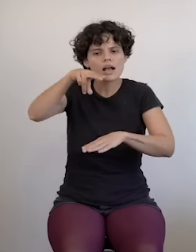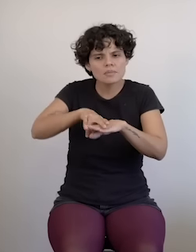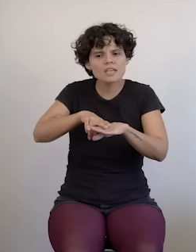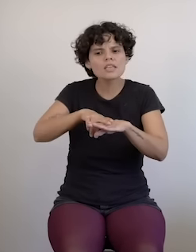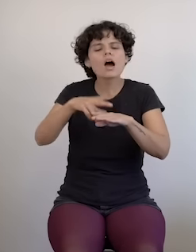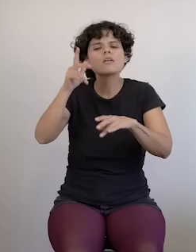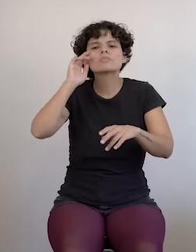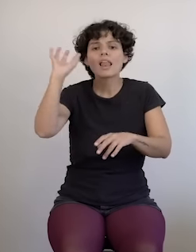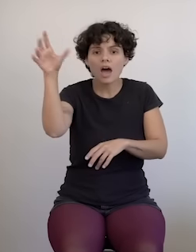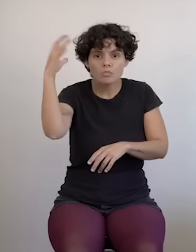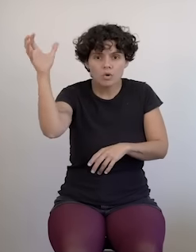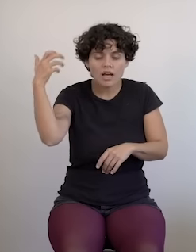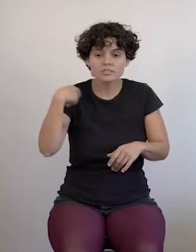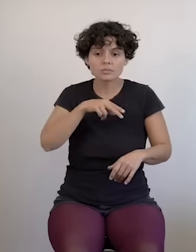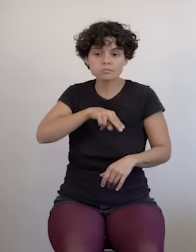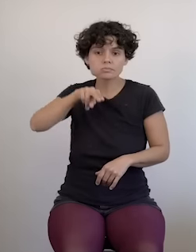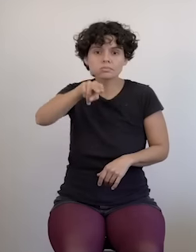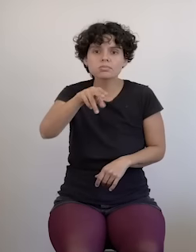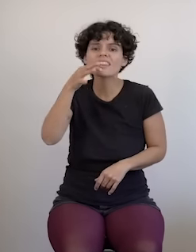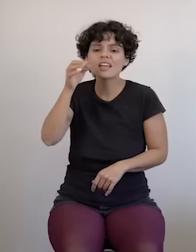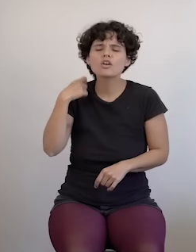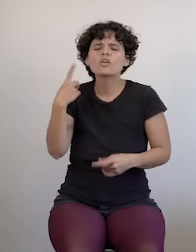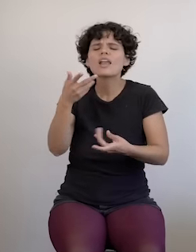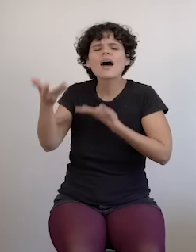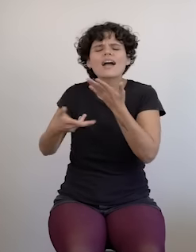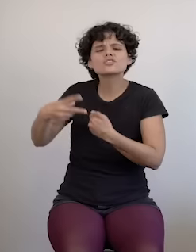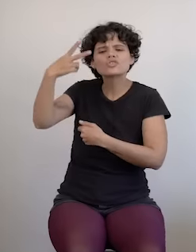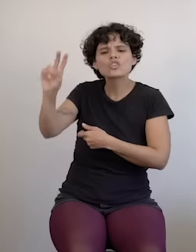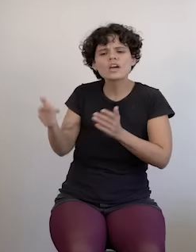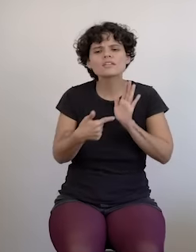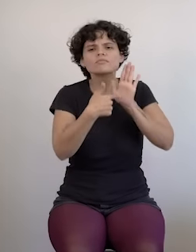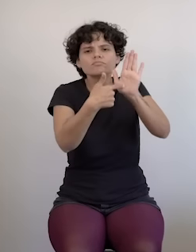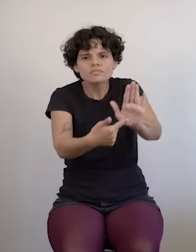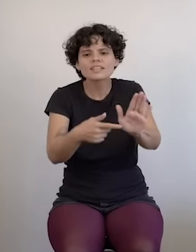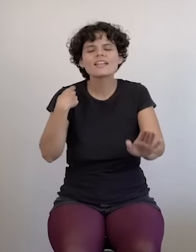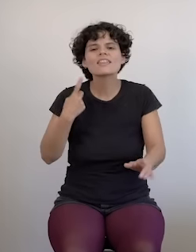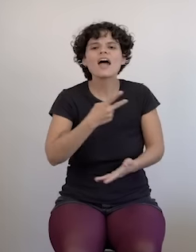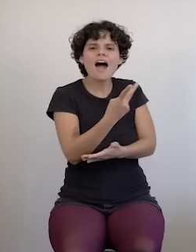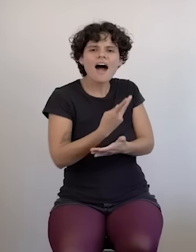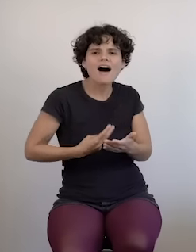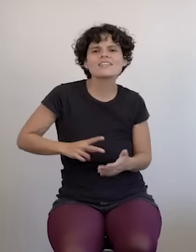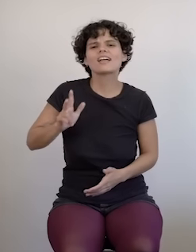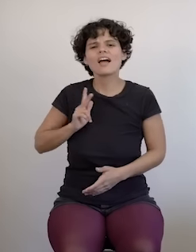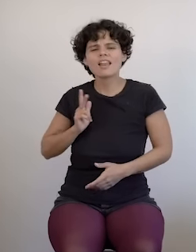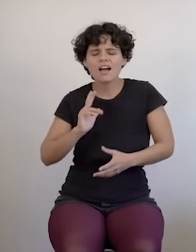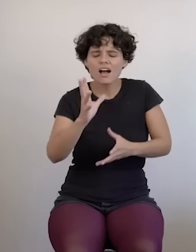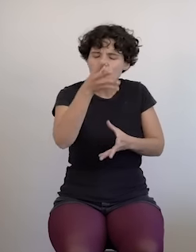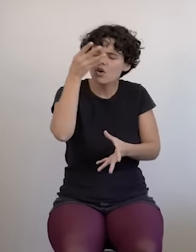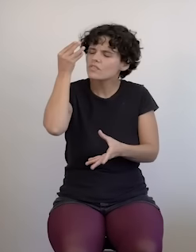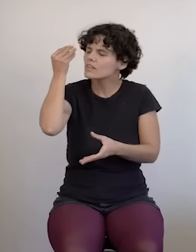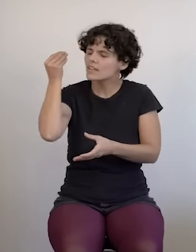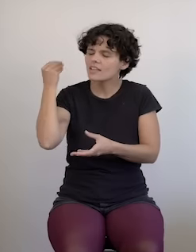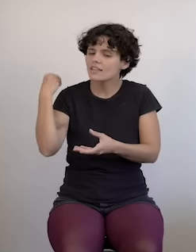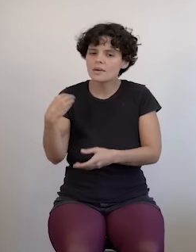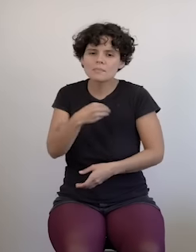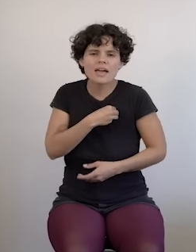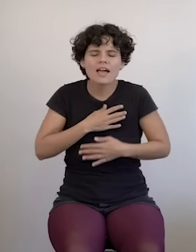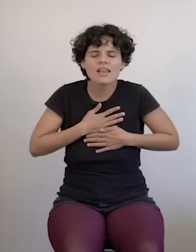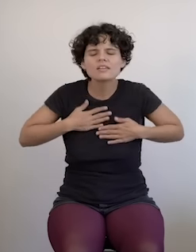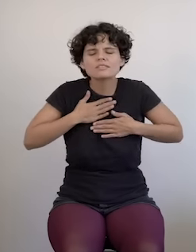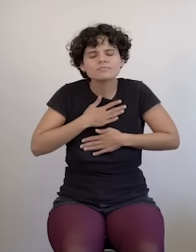me dijo, te dedico la canción de Robertito. Cuando escribo arte elegante, olvido todas las penas.